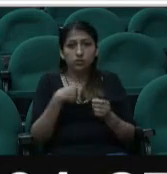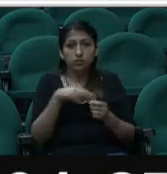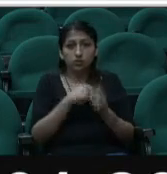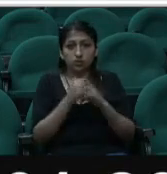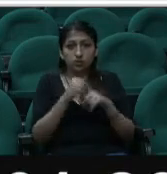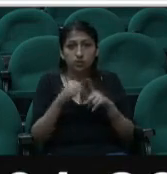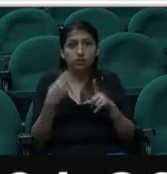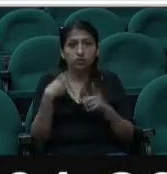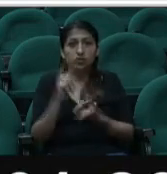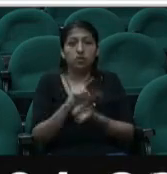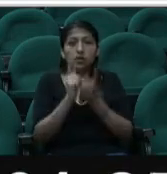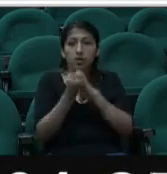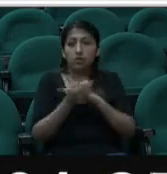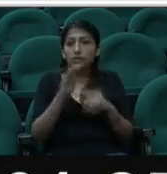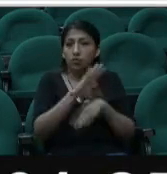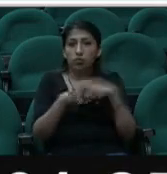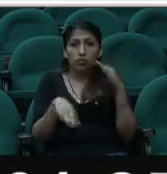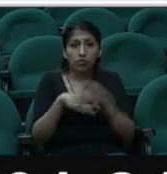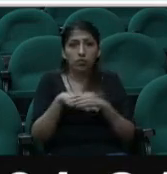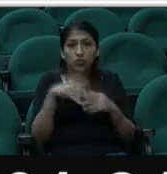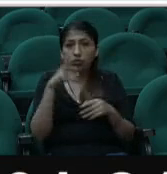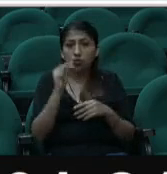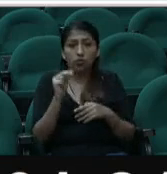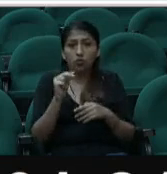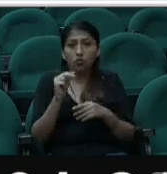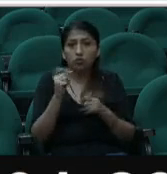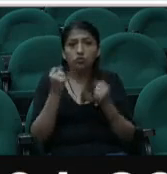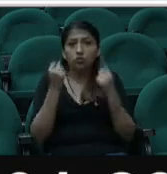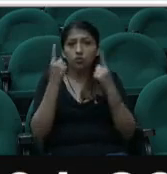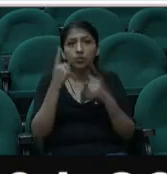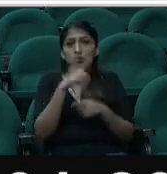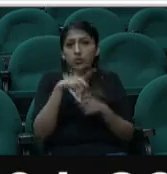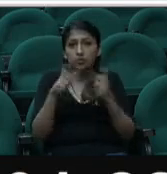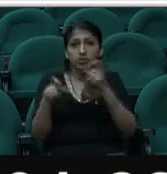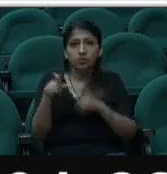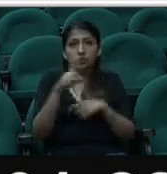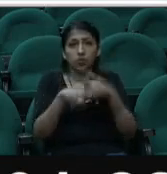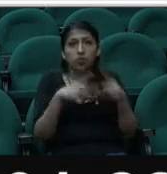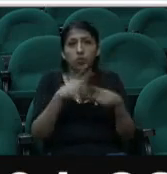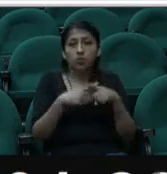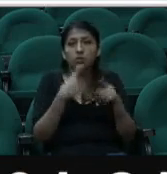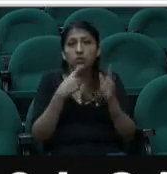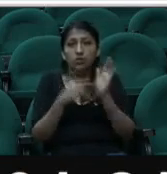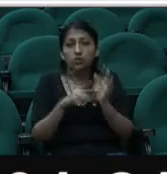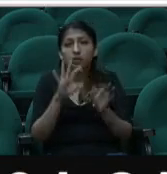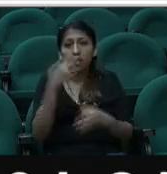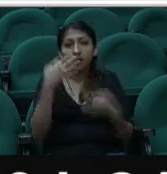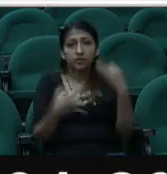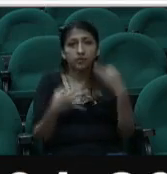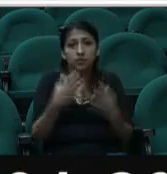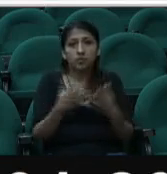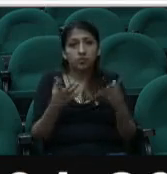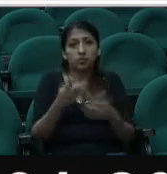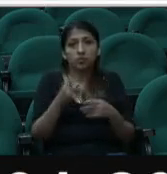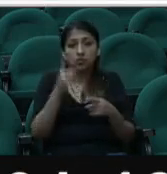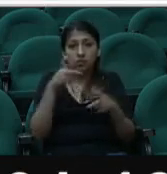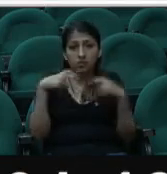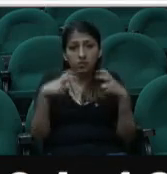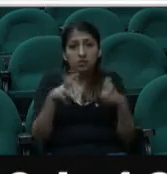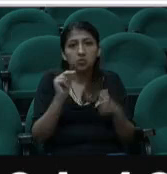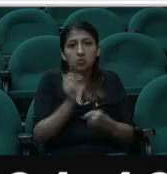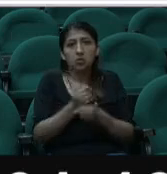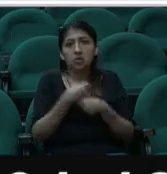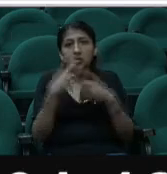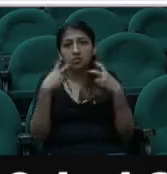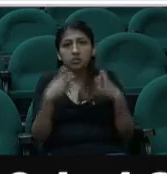tenemos necesita una reforma total yo creo que no es una sorpresa para los ciudadanos cuando se les indica que la fiscalía muchas veces que debería investigar no